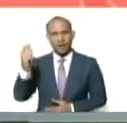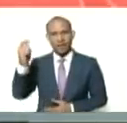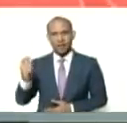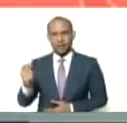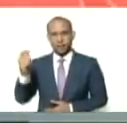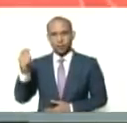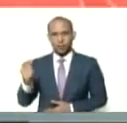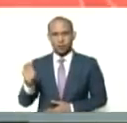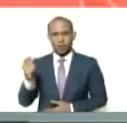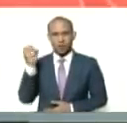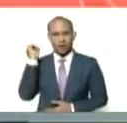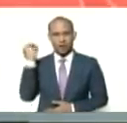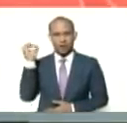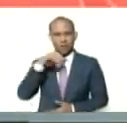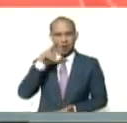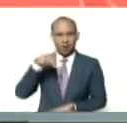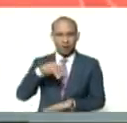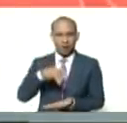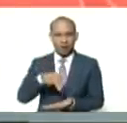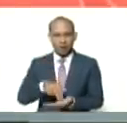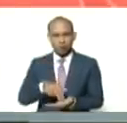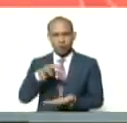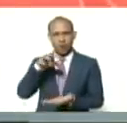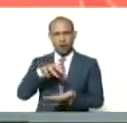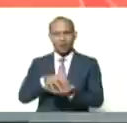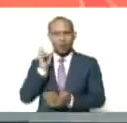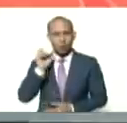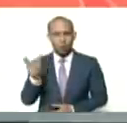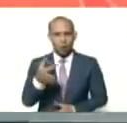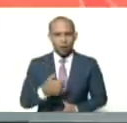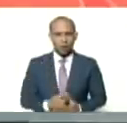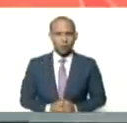diputada a la Asamblea Nacional por el Estado Guárico.